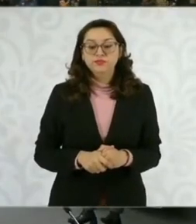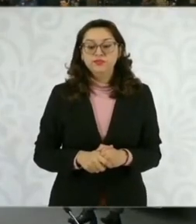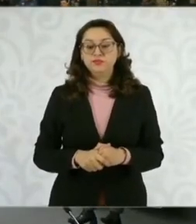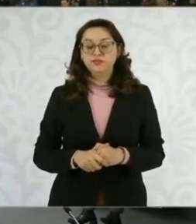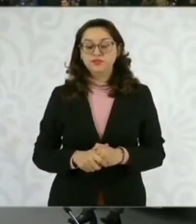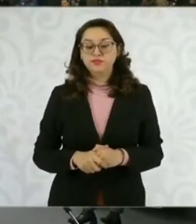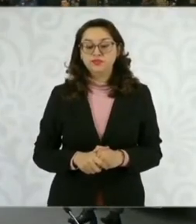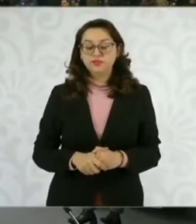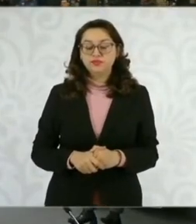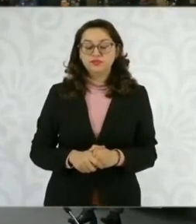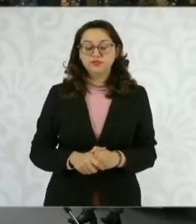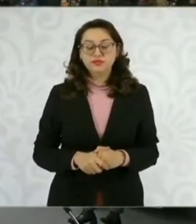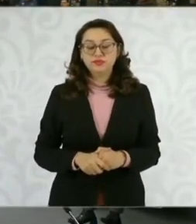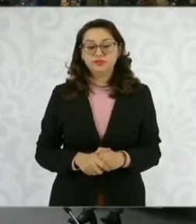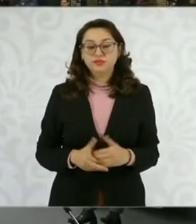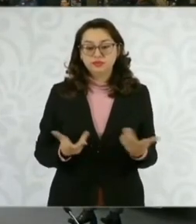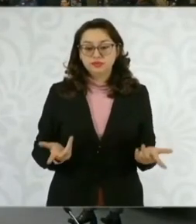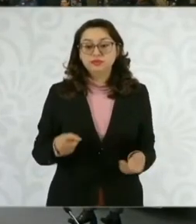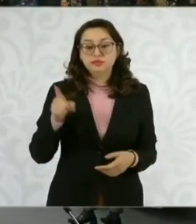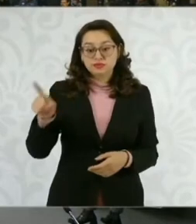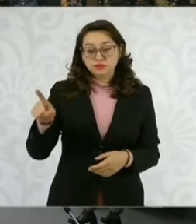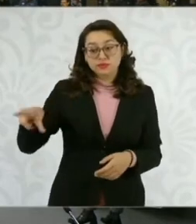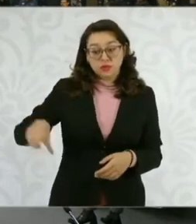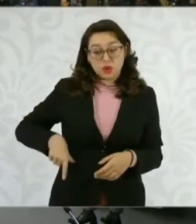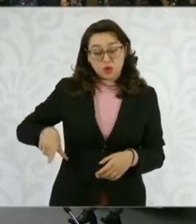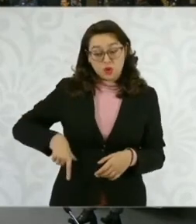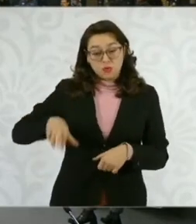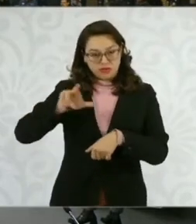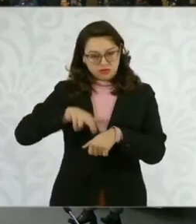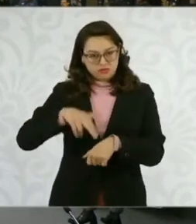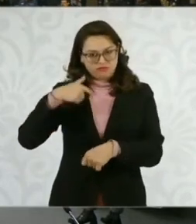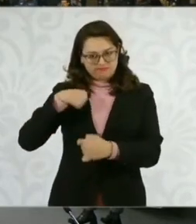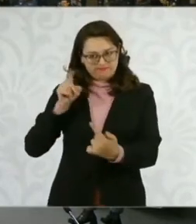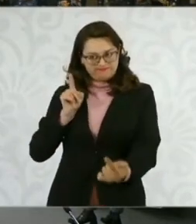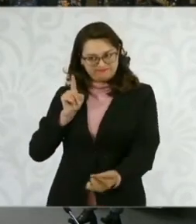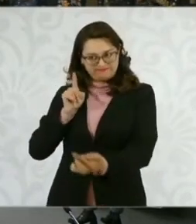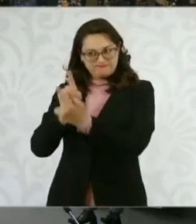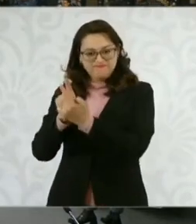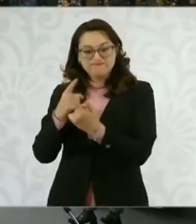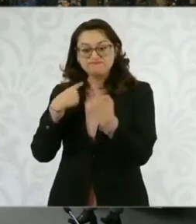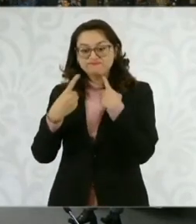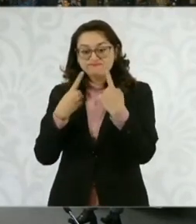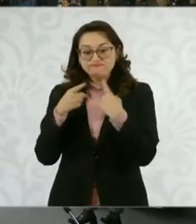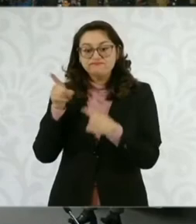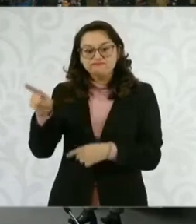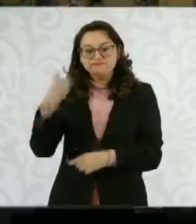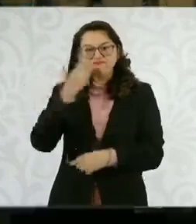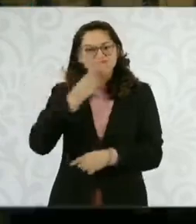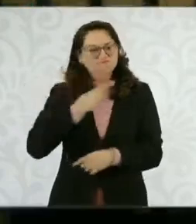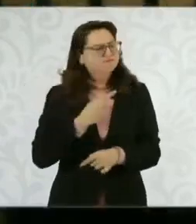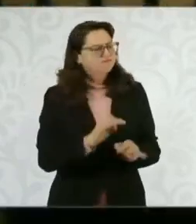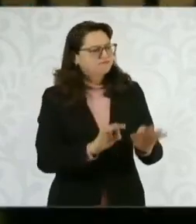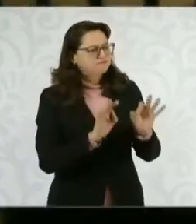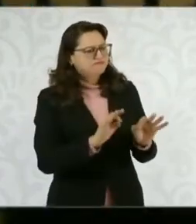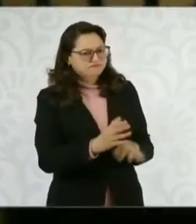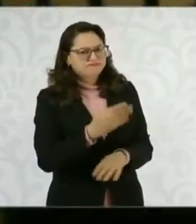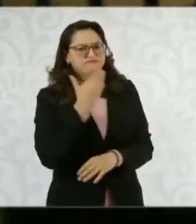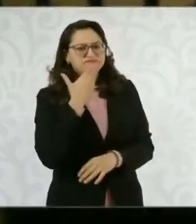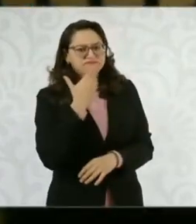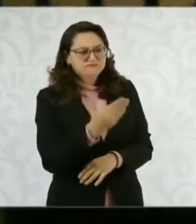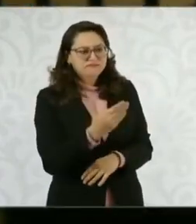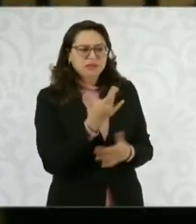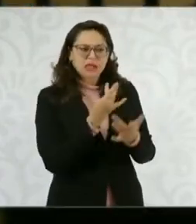ocasión ahí de conversar brevemente con el gobernador, Alfonso Durazo, y él me decía, bueno, nos fue muy bien, me dijo, ¿no?